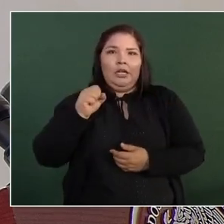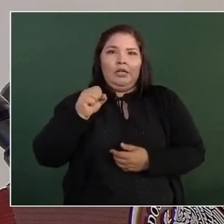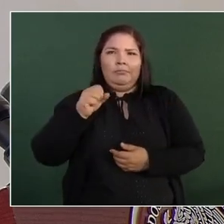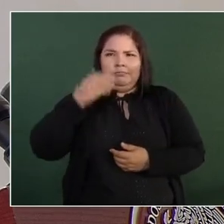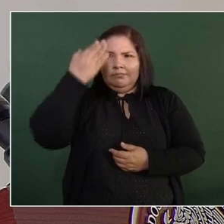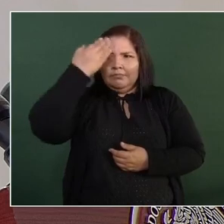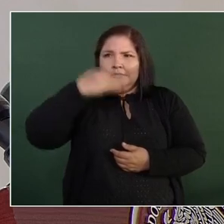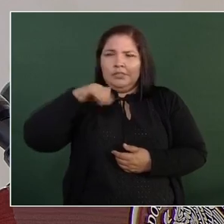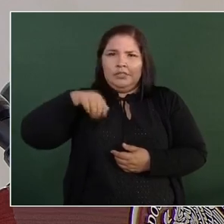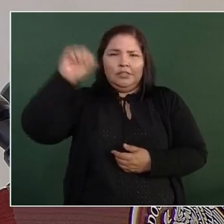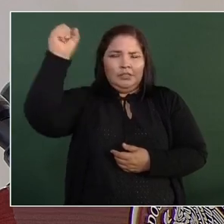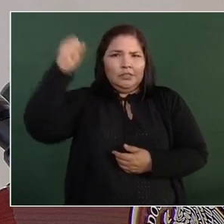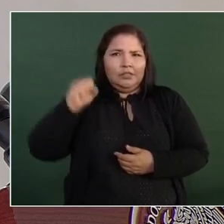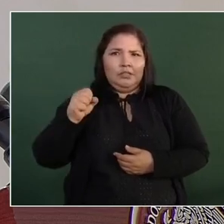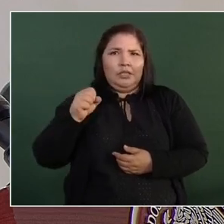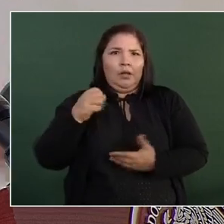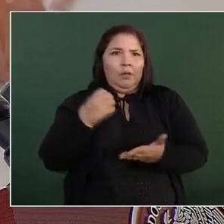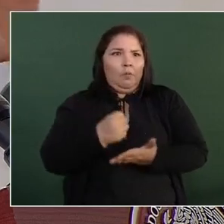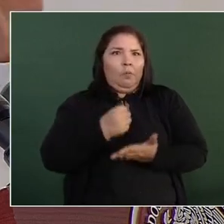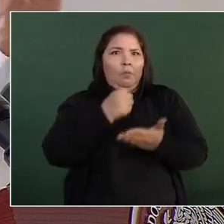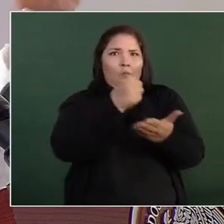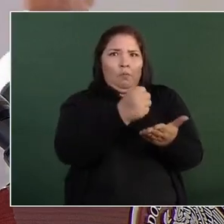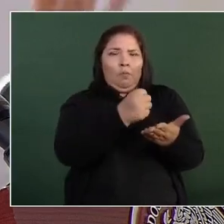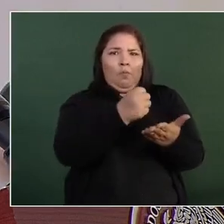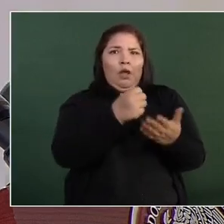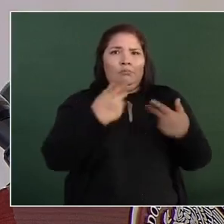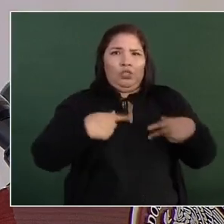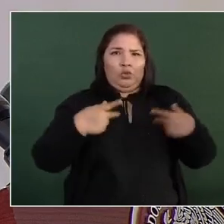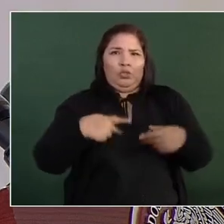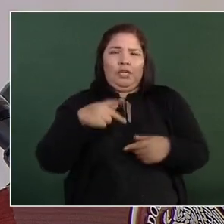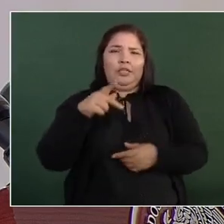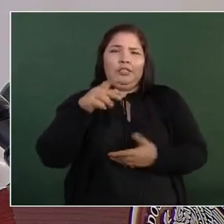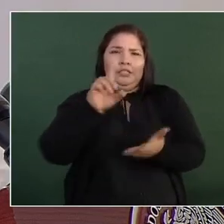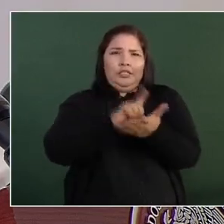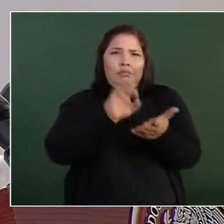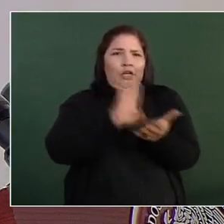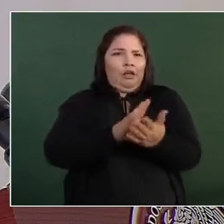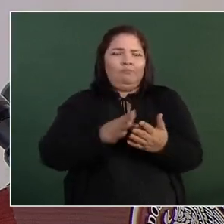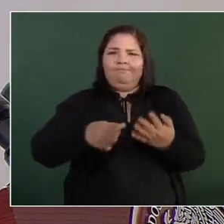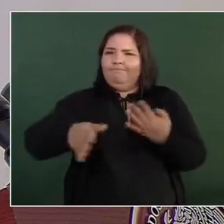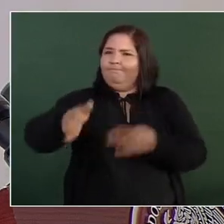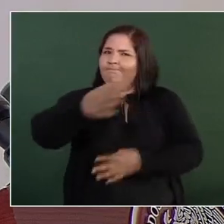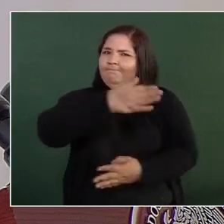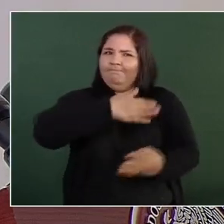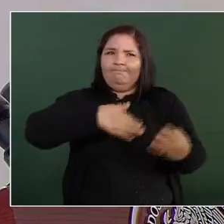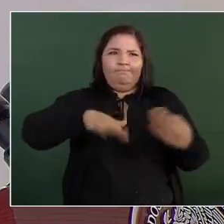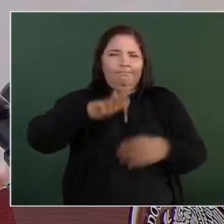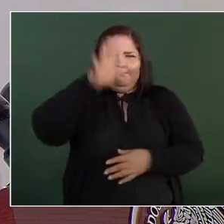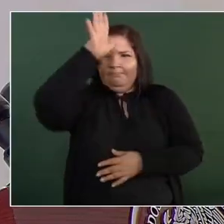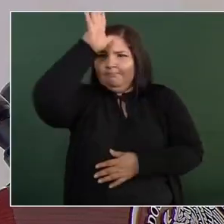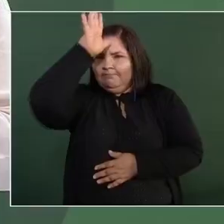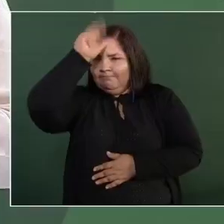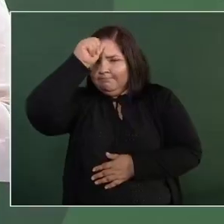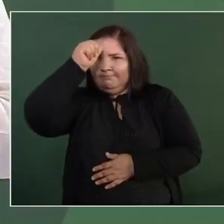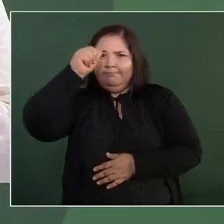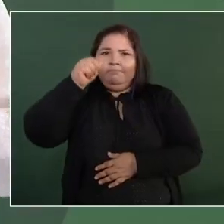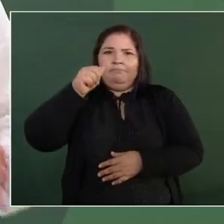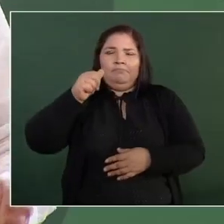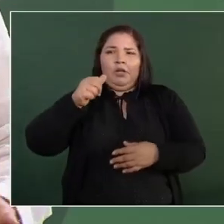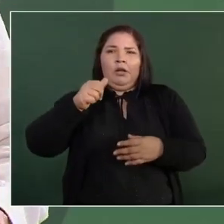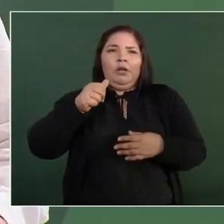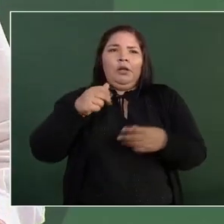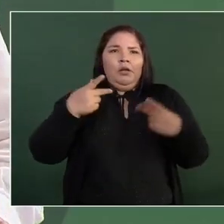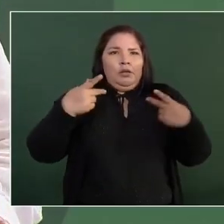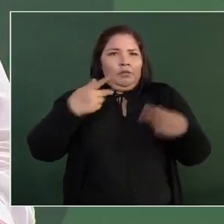discapacidad le damos pensión a todos. En acuerdo con el presidente, de 29 años